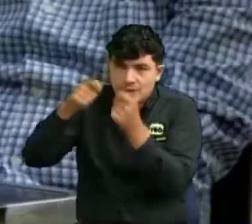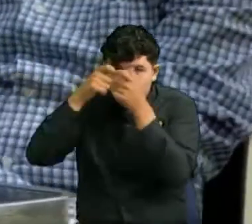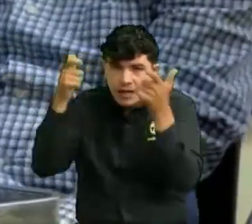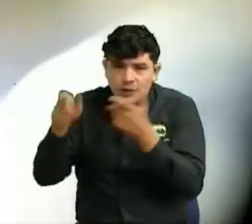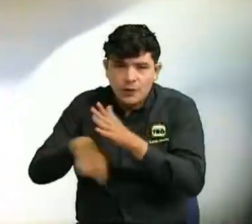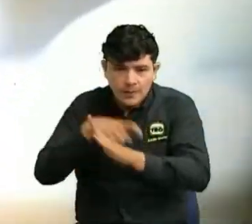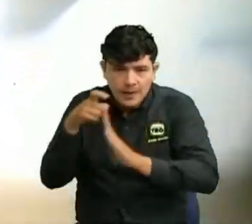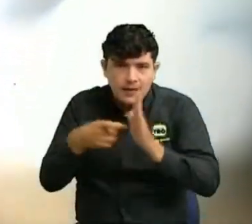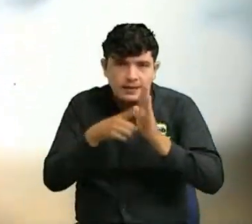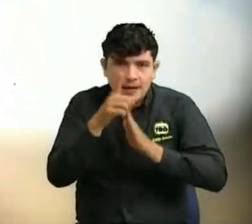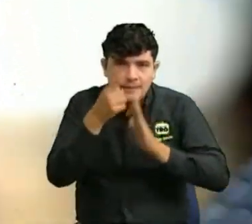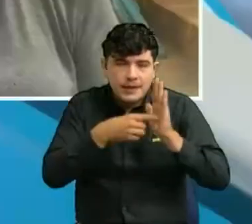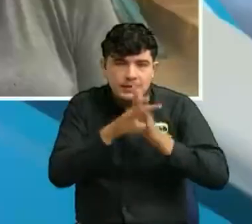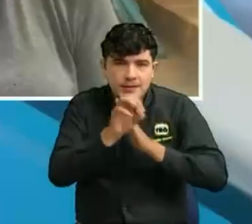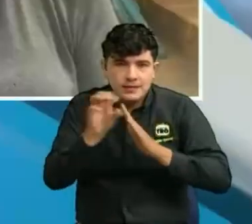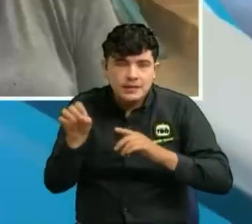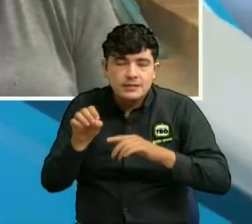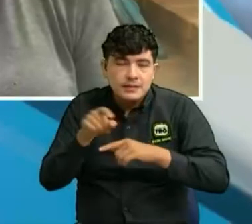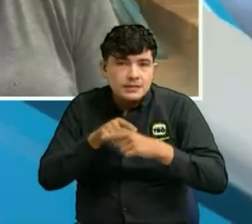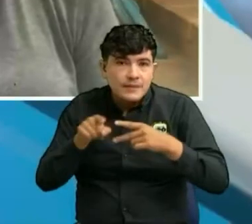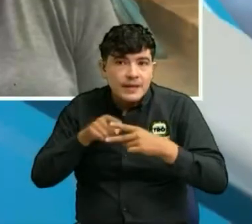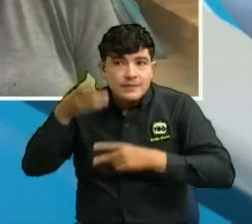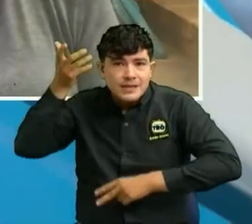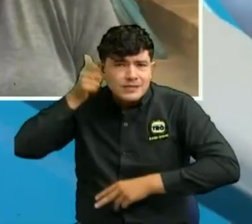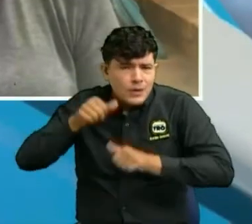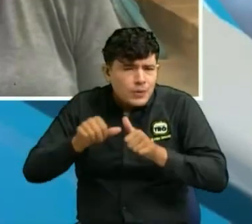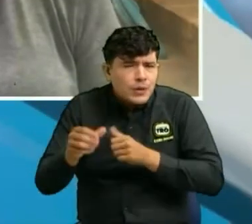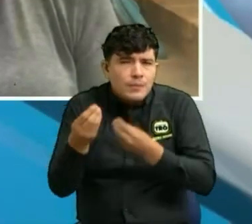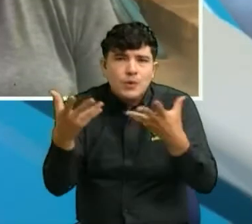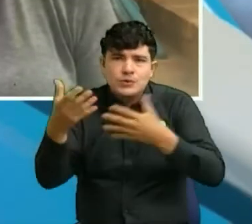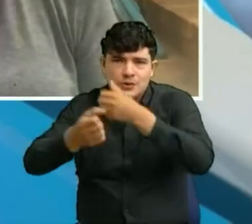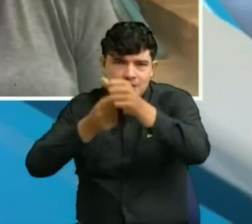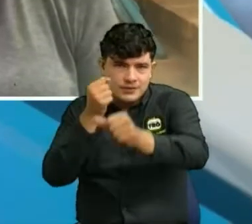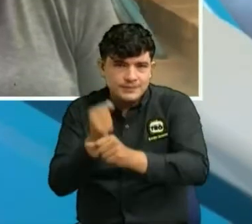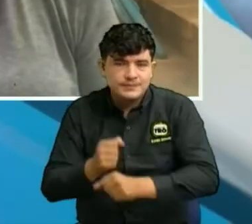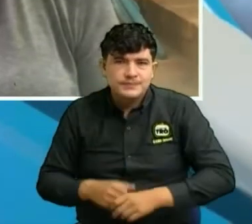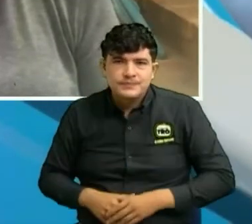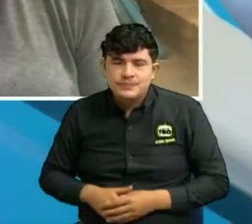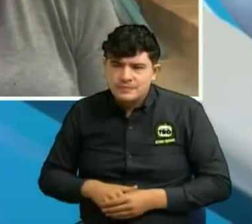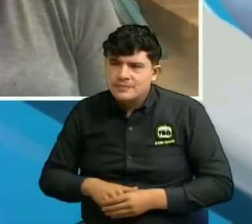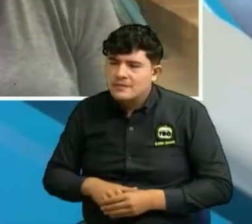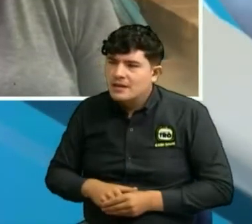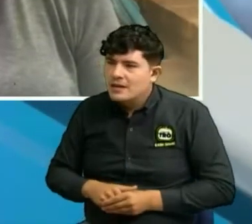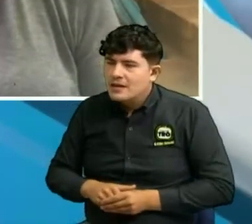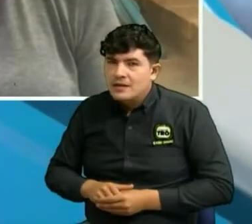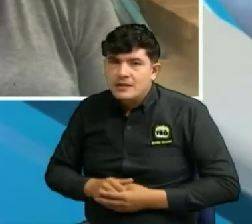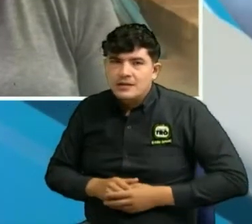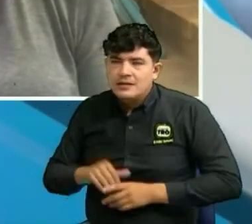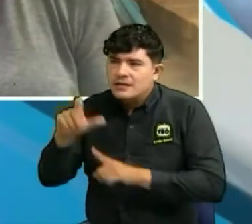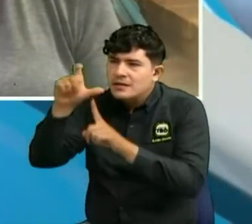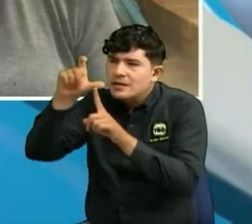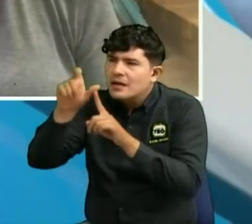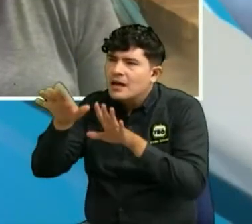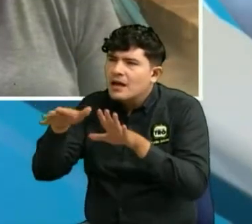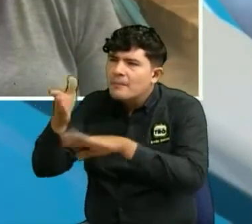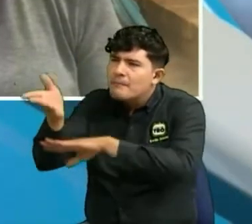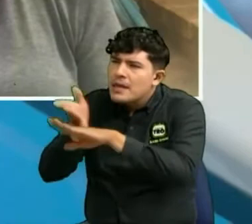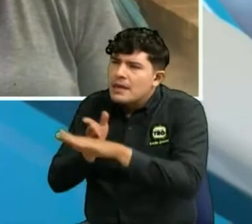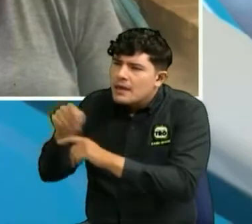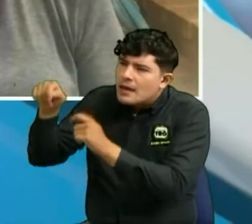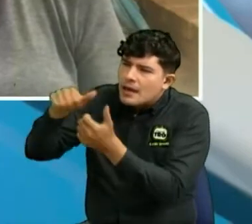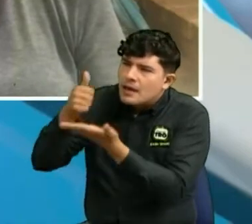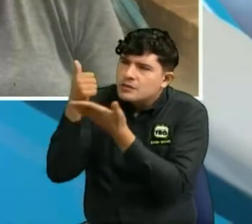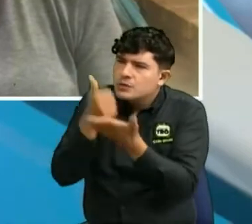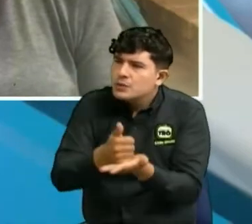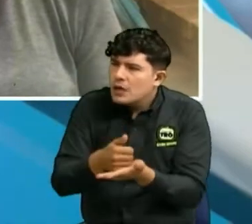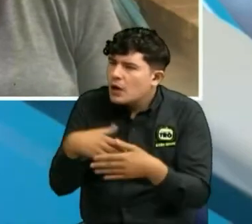semanas. Abogado, ese proceso de pedirle ayuda a Colpensión, si fuese de Colpensiones, ¿cómo se hace esa ayuda que se le pide al